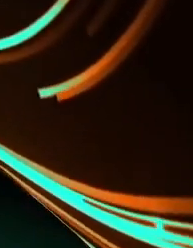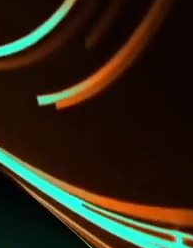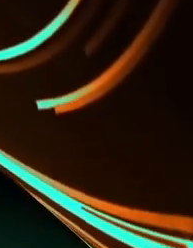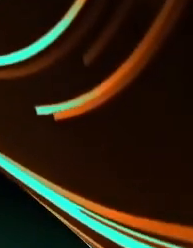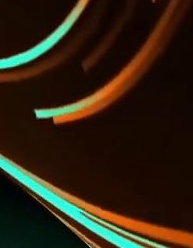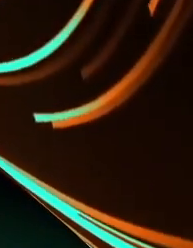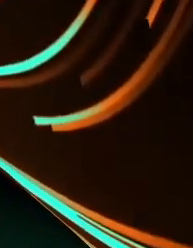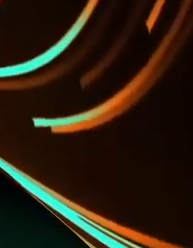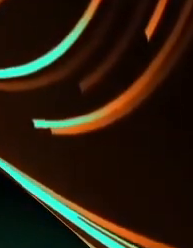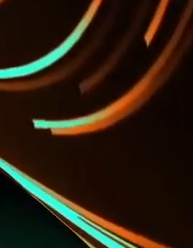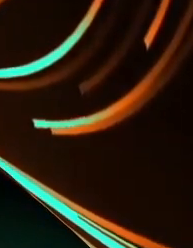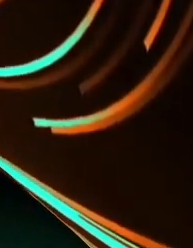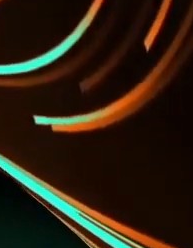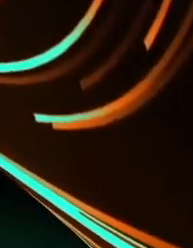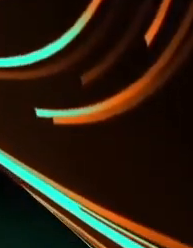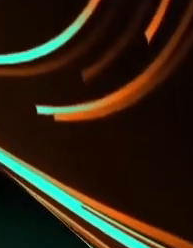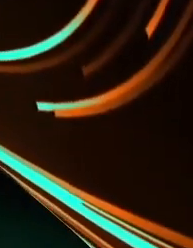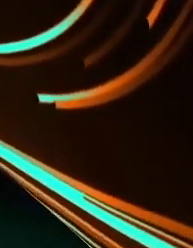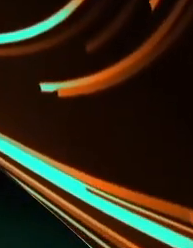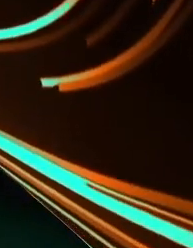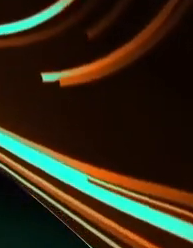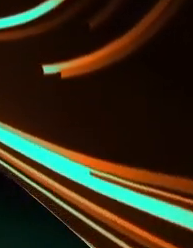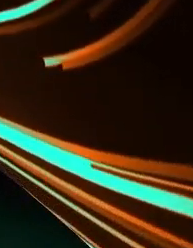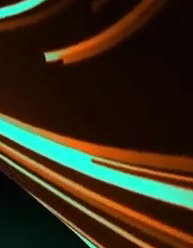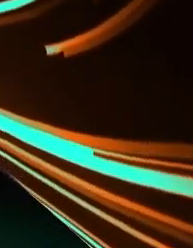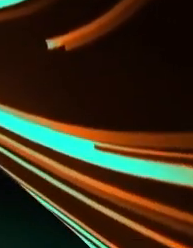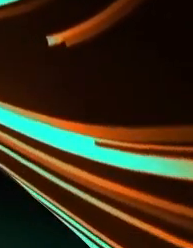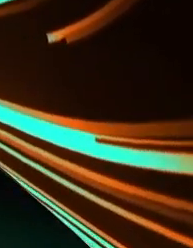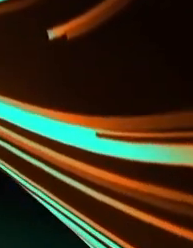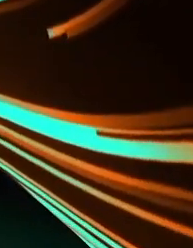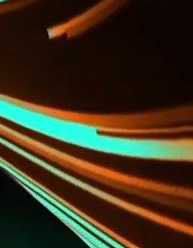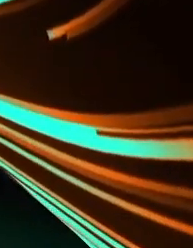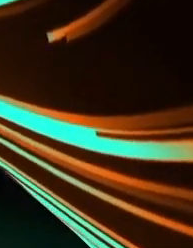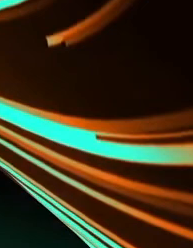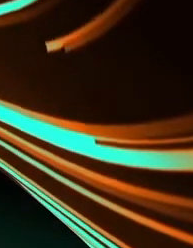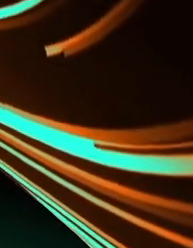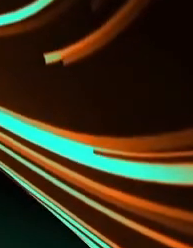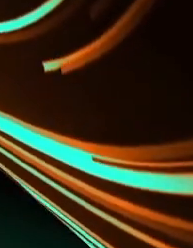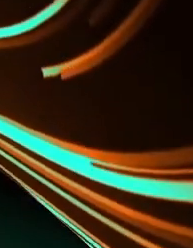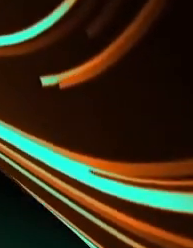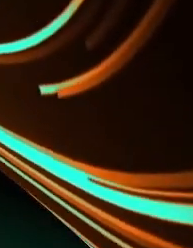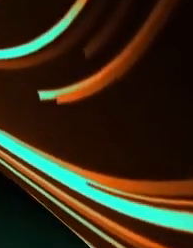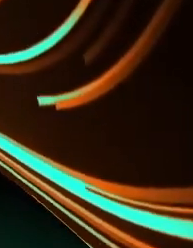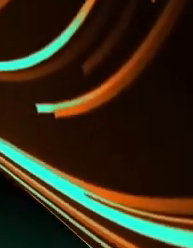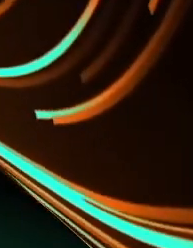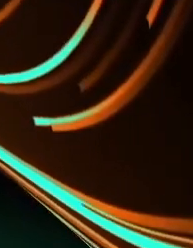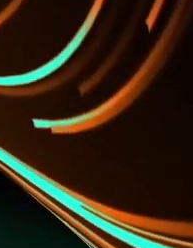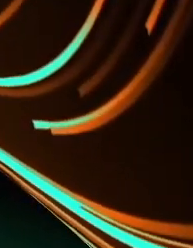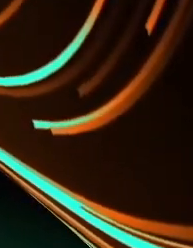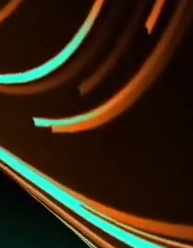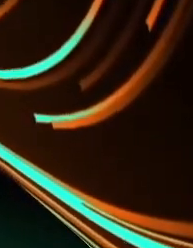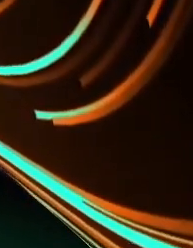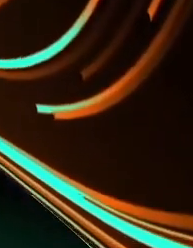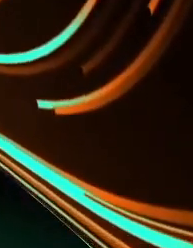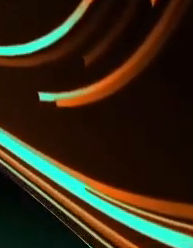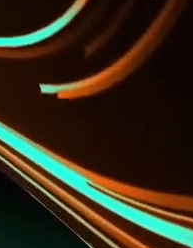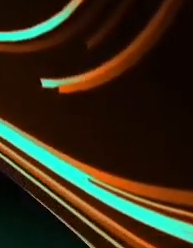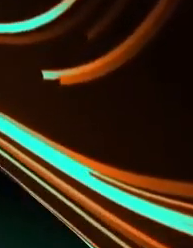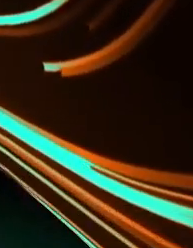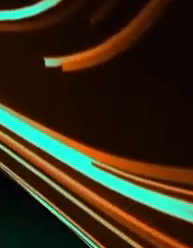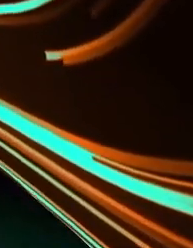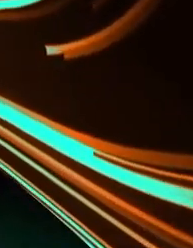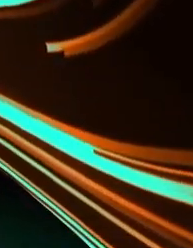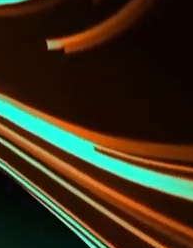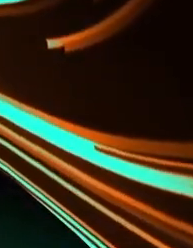Es un desafío, es caro todavía hoy día, pero hay soluciones, hay fórmulas, hay muchas empresas